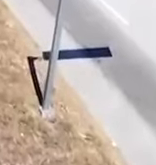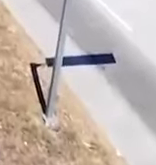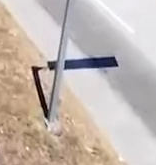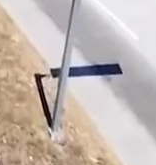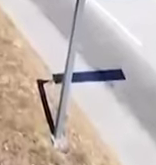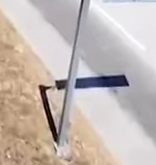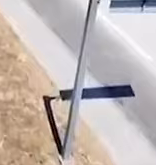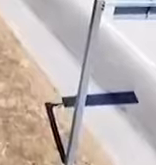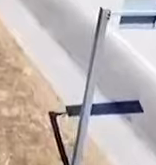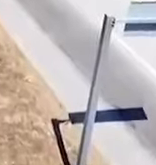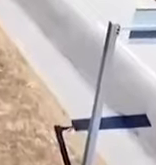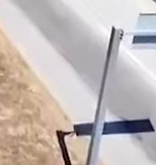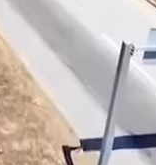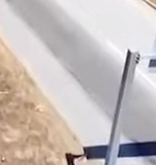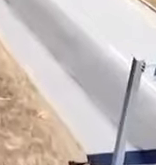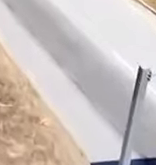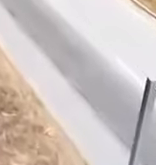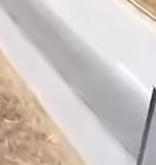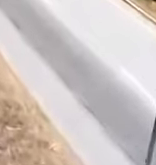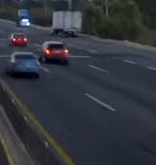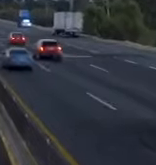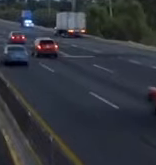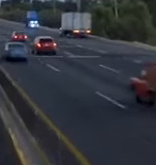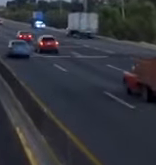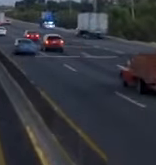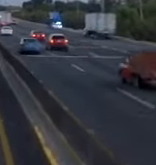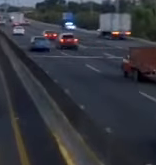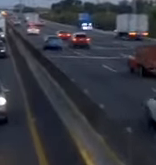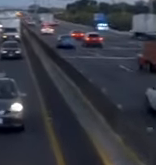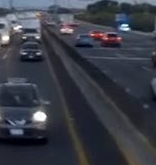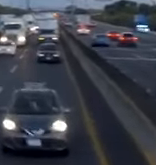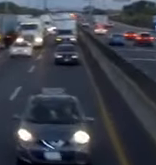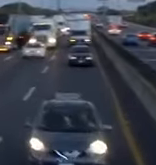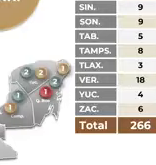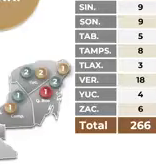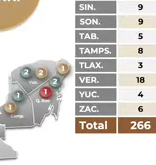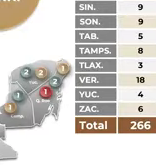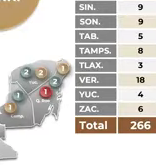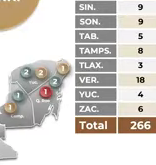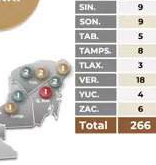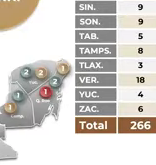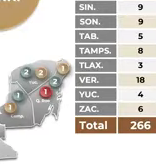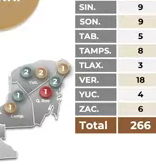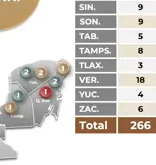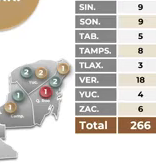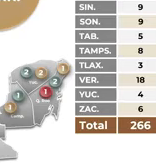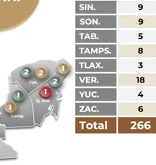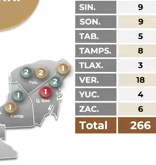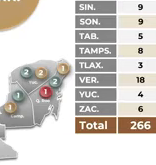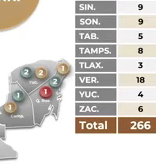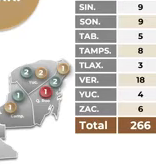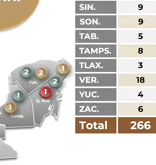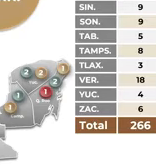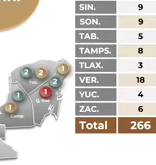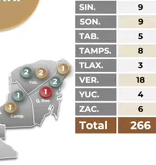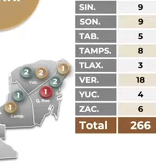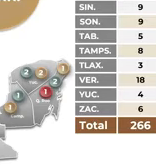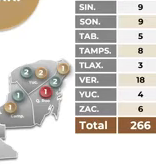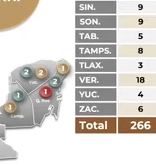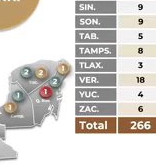y economía de fuerzas y presencia en todo el territorio nacional a través de la creación y despliegue de la Guardia Nacional.